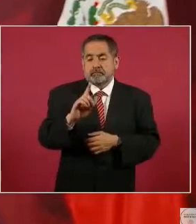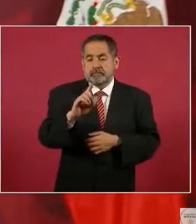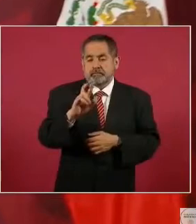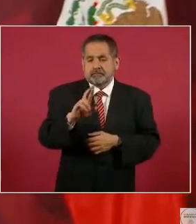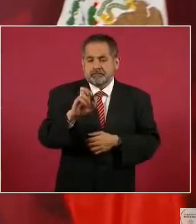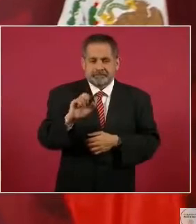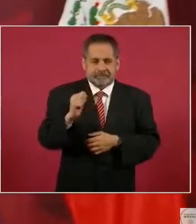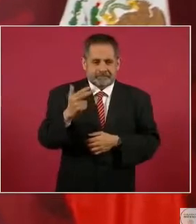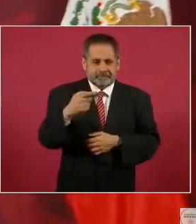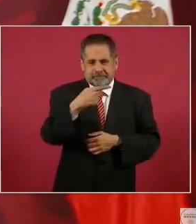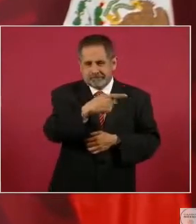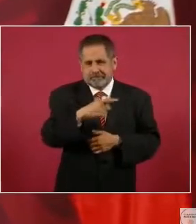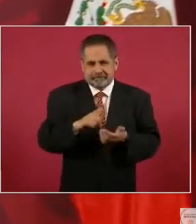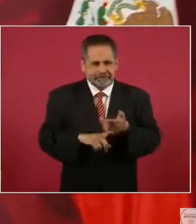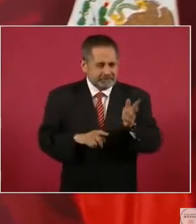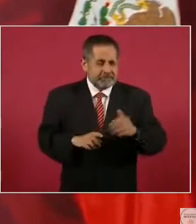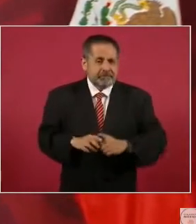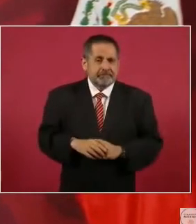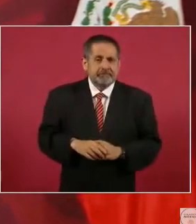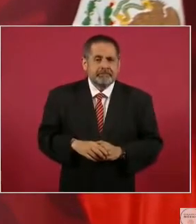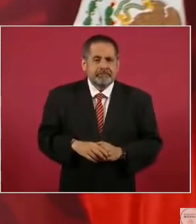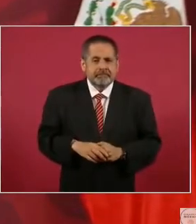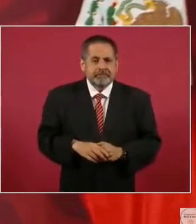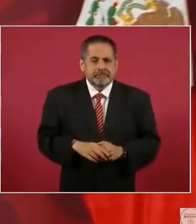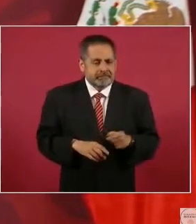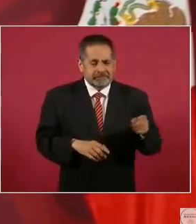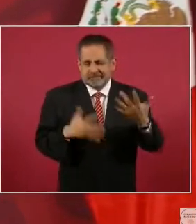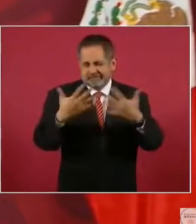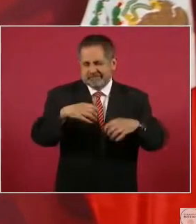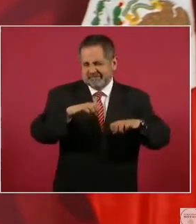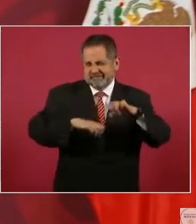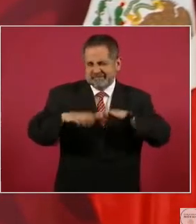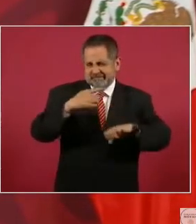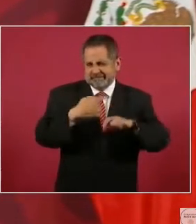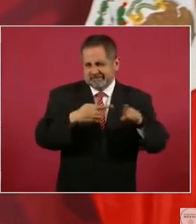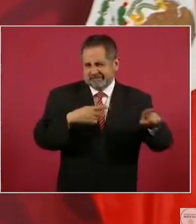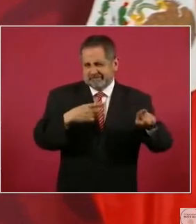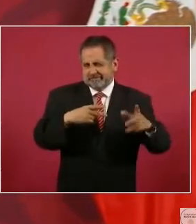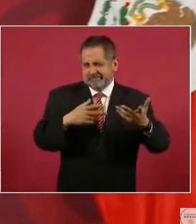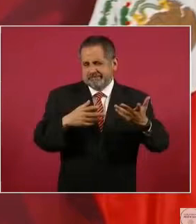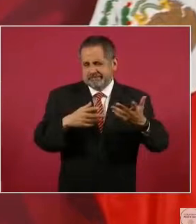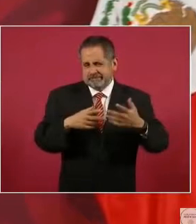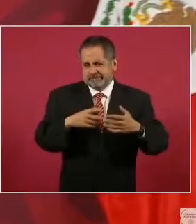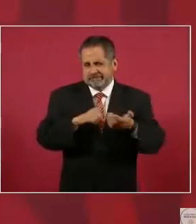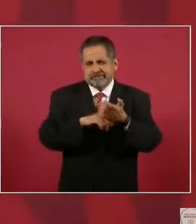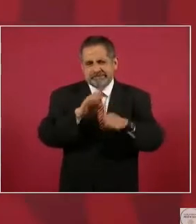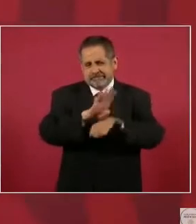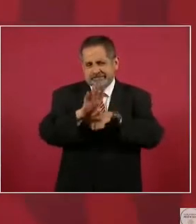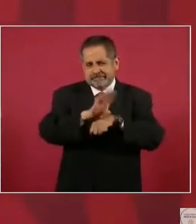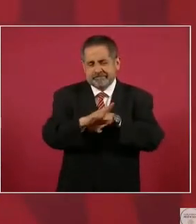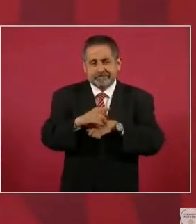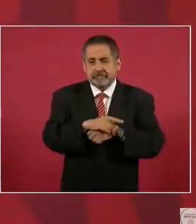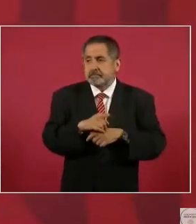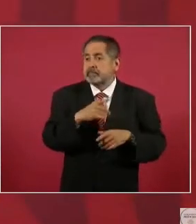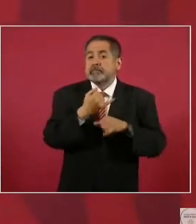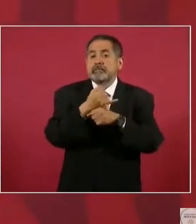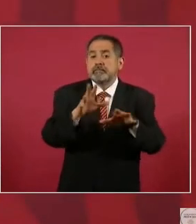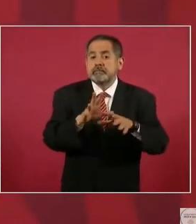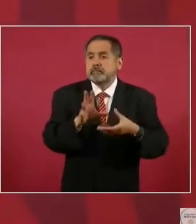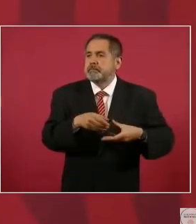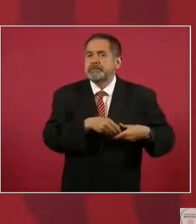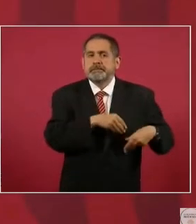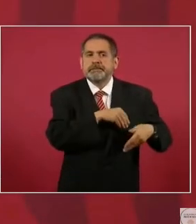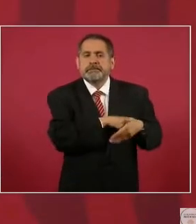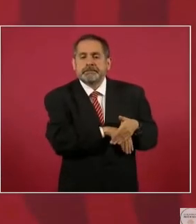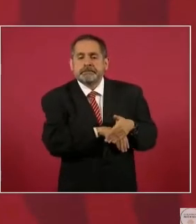México es un gran país porque es indiscutible la grandeza de nuestro país que ayer fue un día difícil pero que la gente